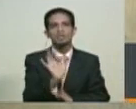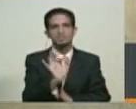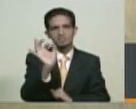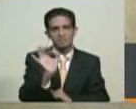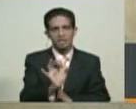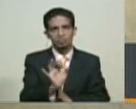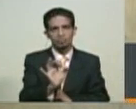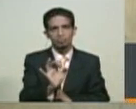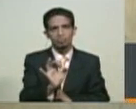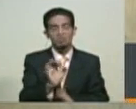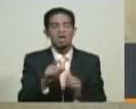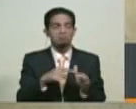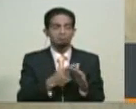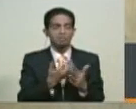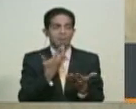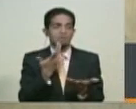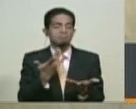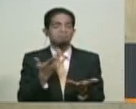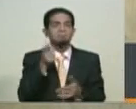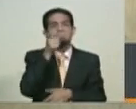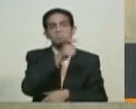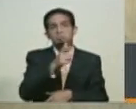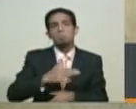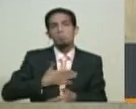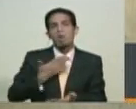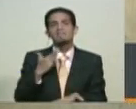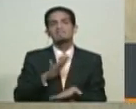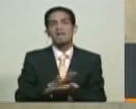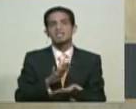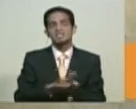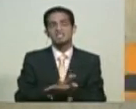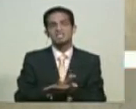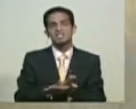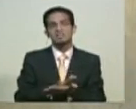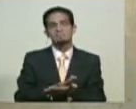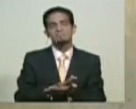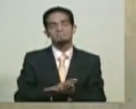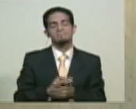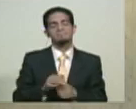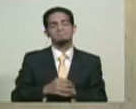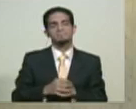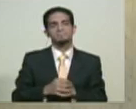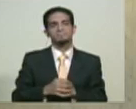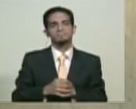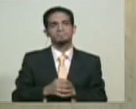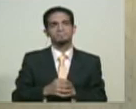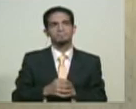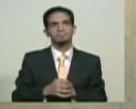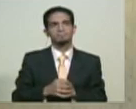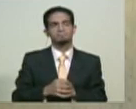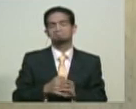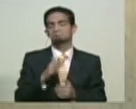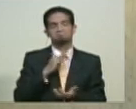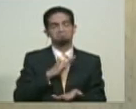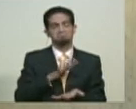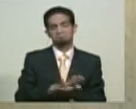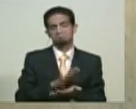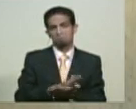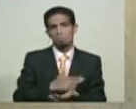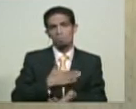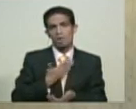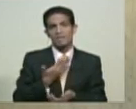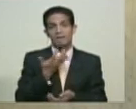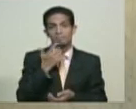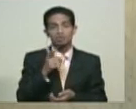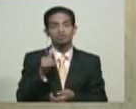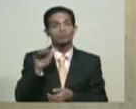nos colocaríamos en una situación de tranquilidad para el venezolano común. De tranquilidad. Y cuando llegue